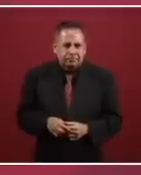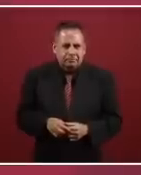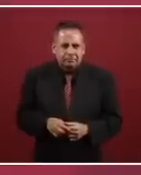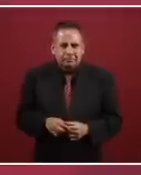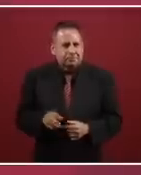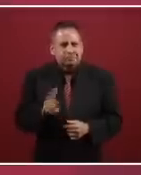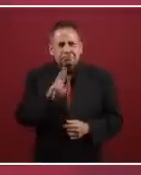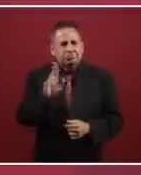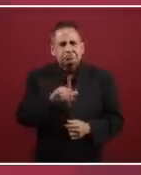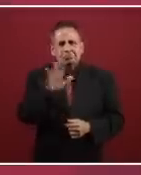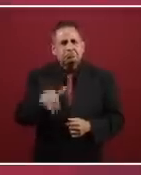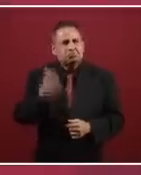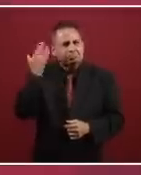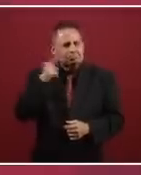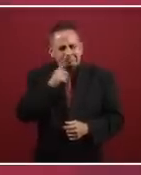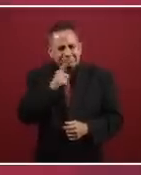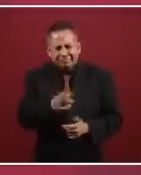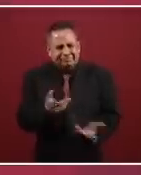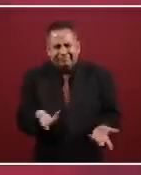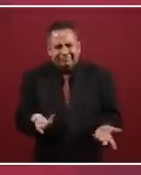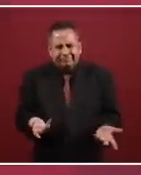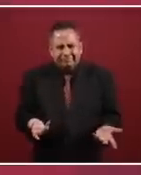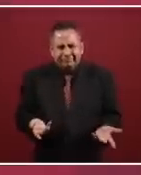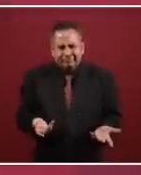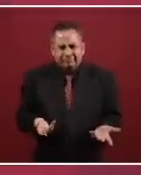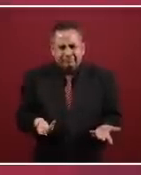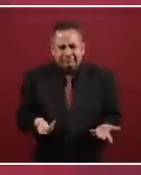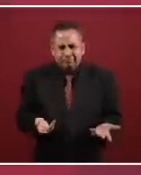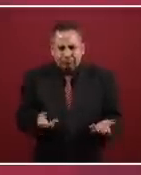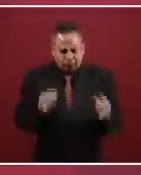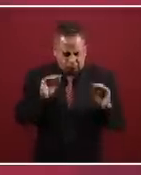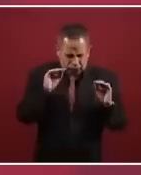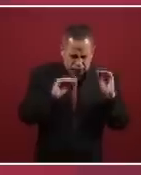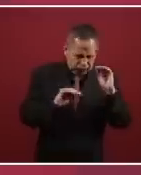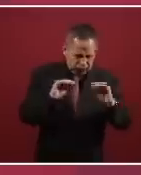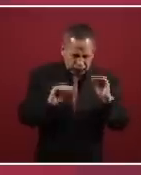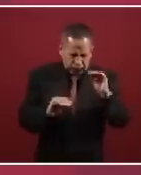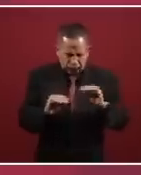Nunca se había visto eso, ¿no? Bien hechos,